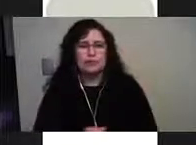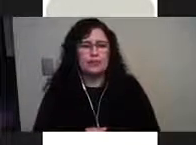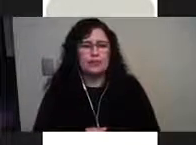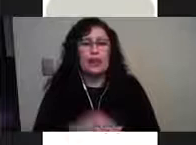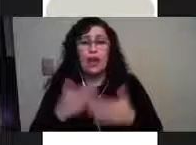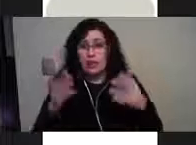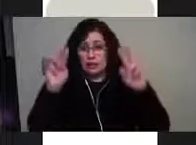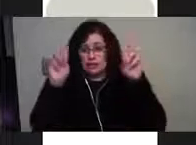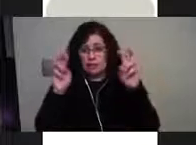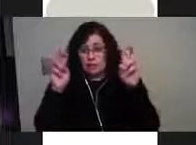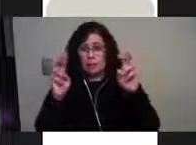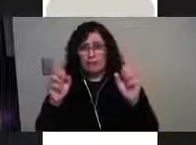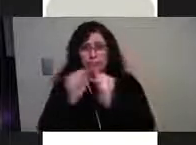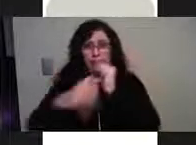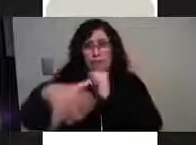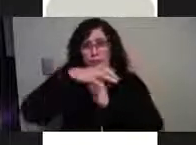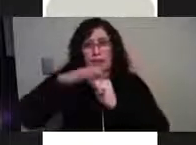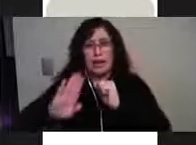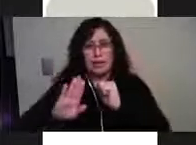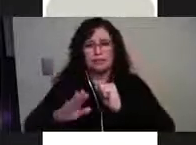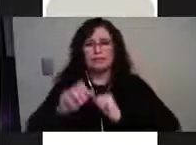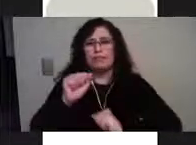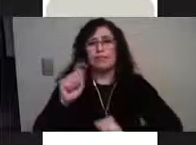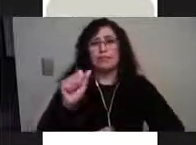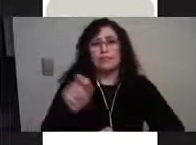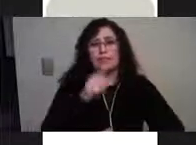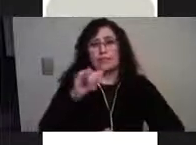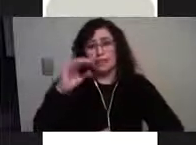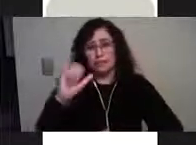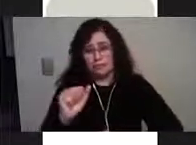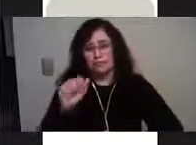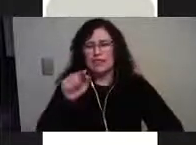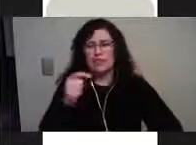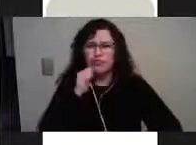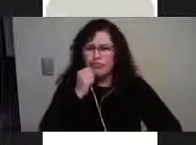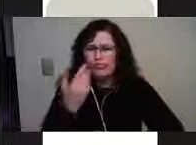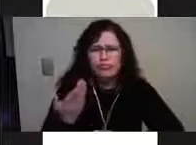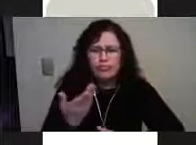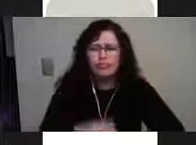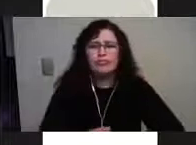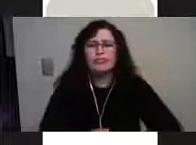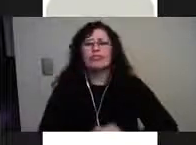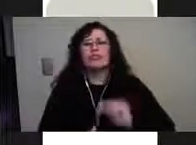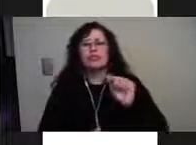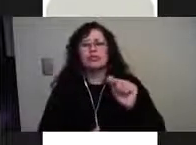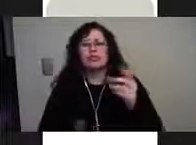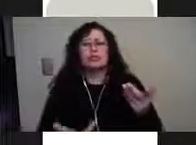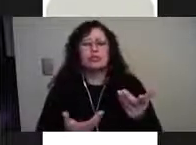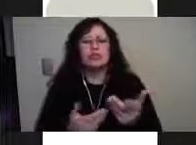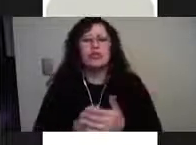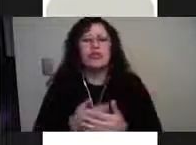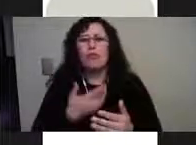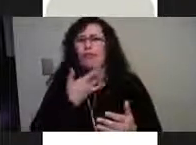Respecto de la parálisis cerebral de tipo atáxica, ya es una parálisis cerebral que se produce particularmente